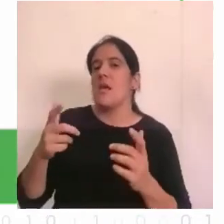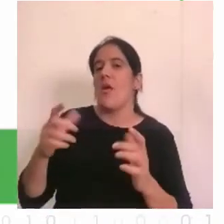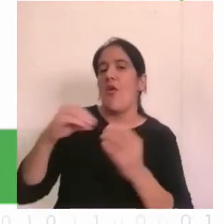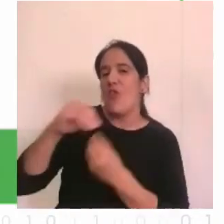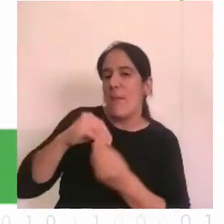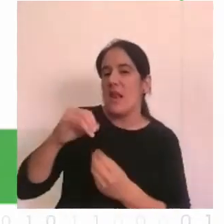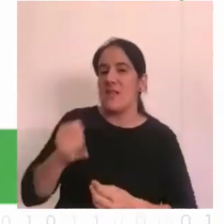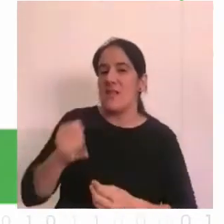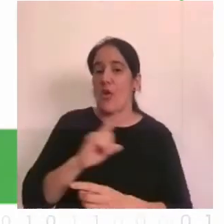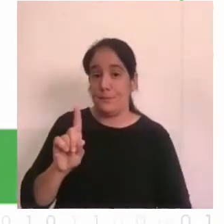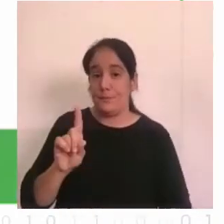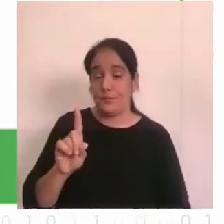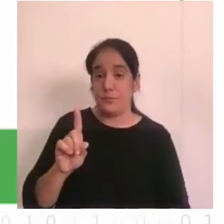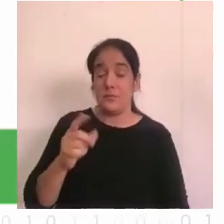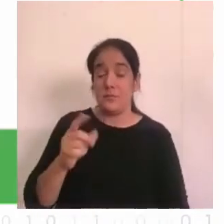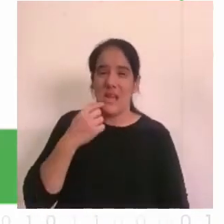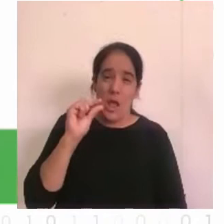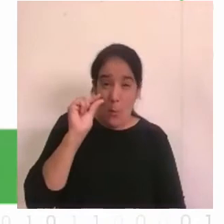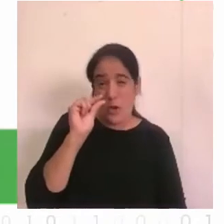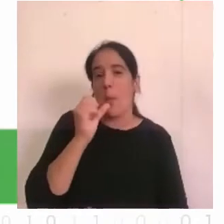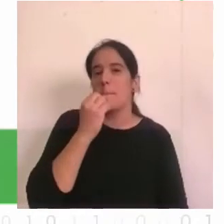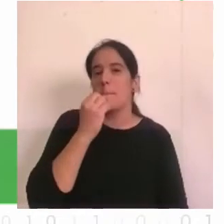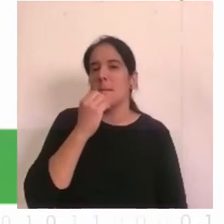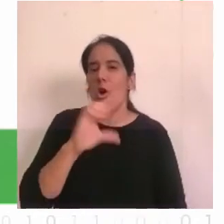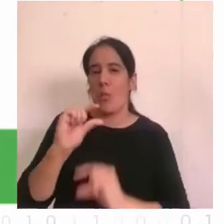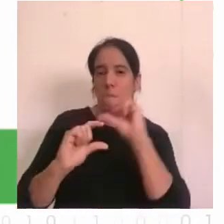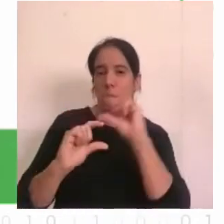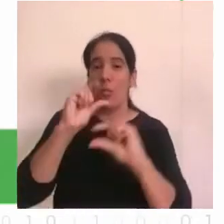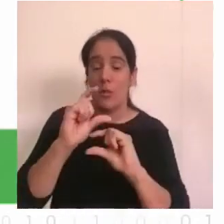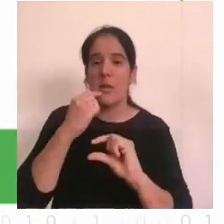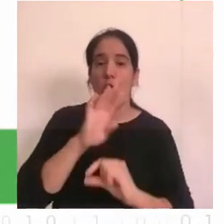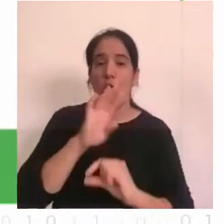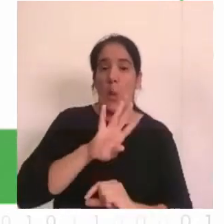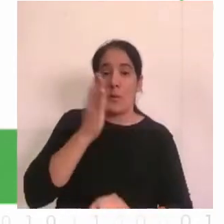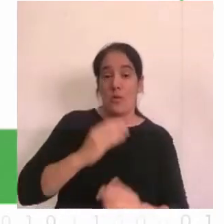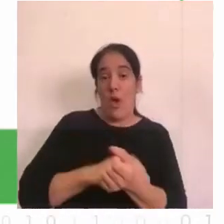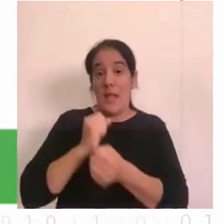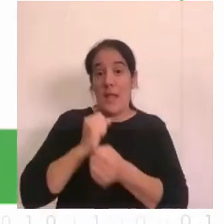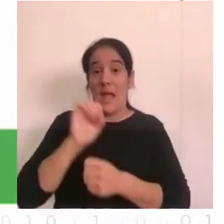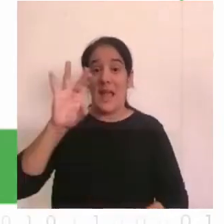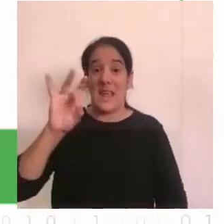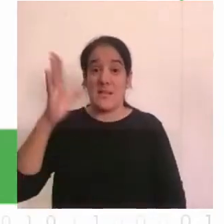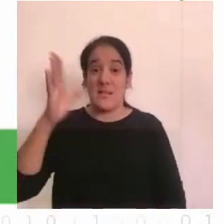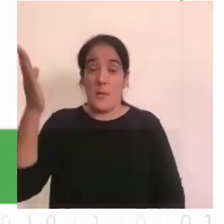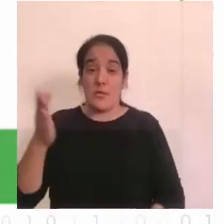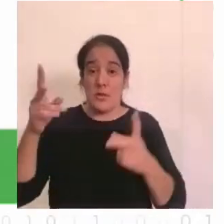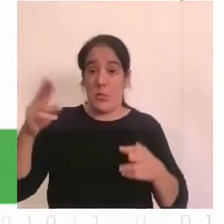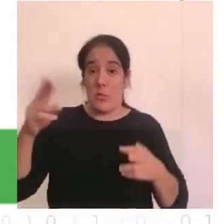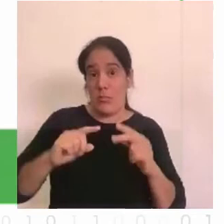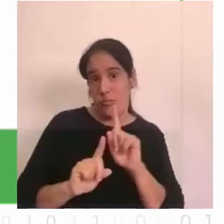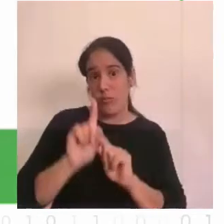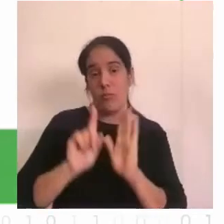que fue pasar de ese 4% a un 15% a 36%, dependiendo de la cantidad de individuos que